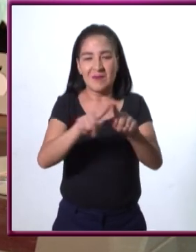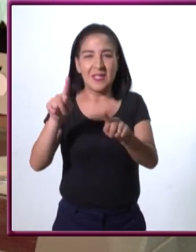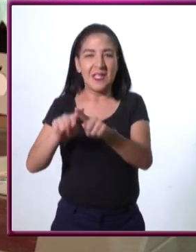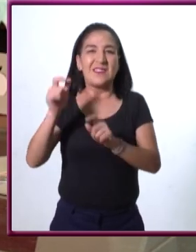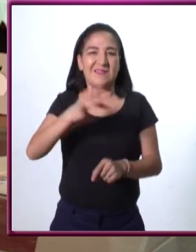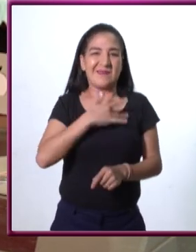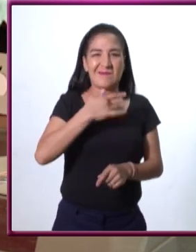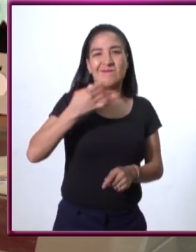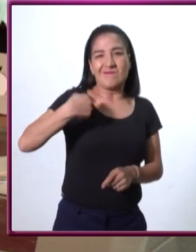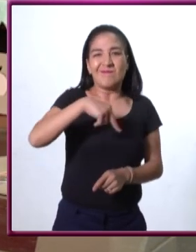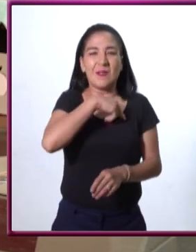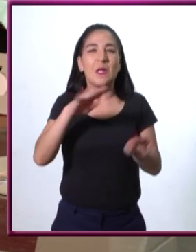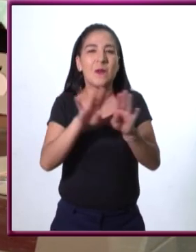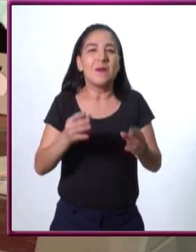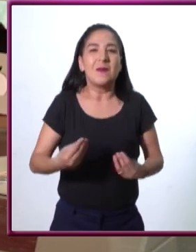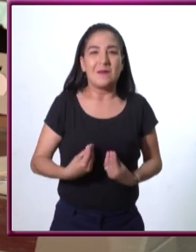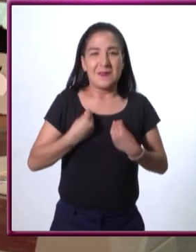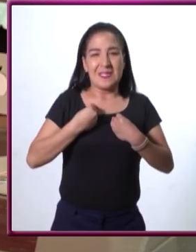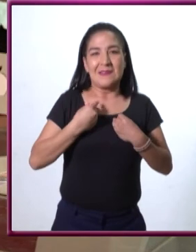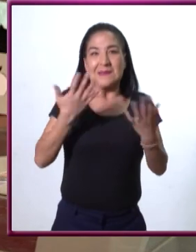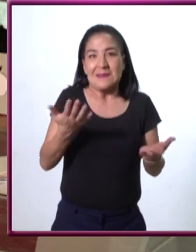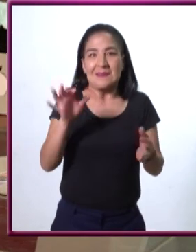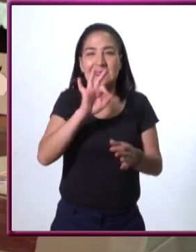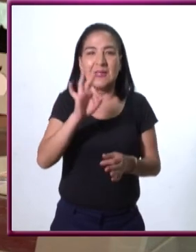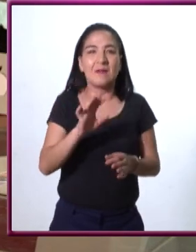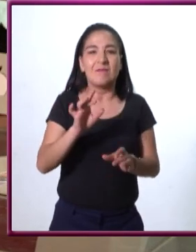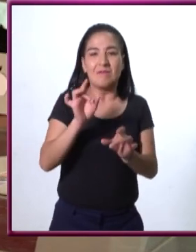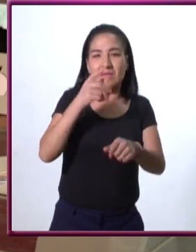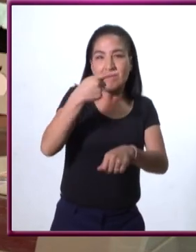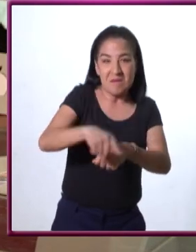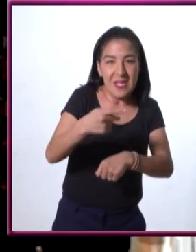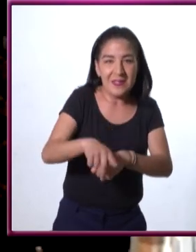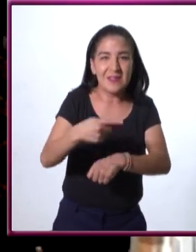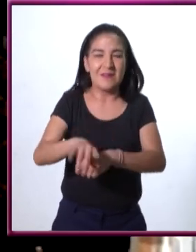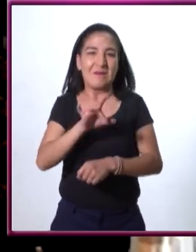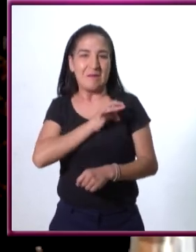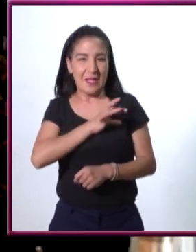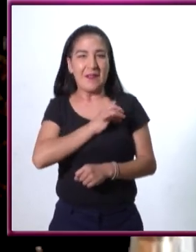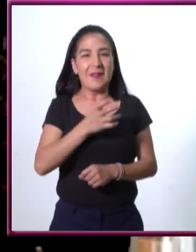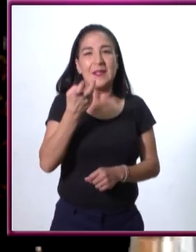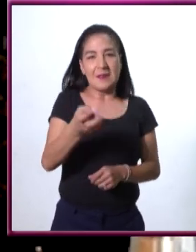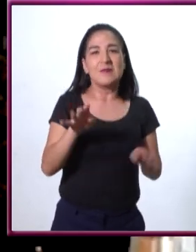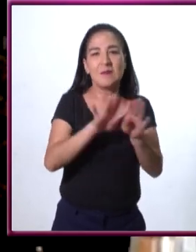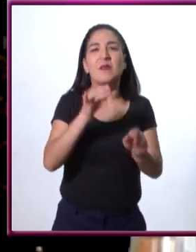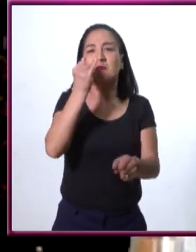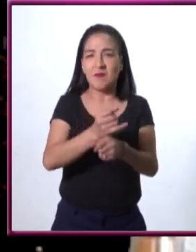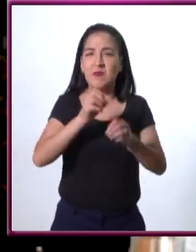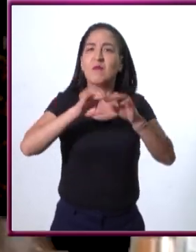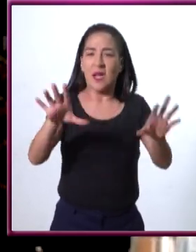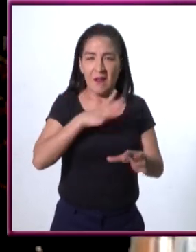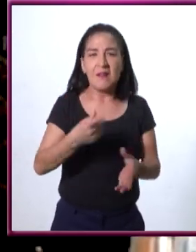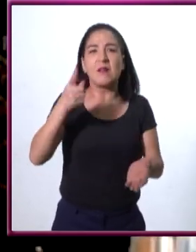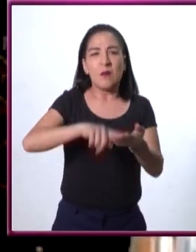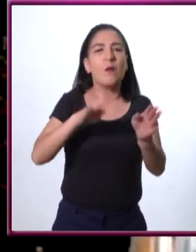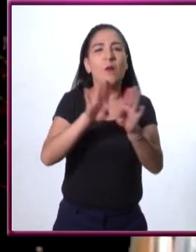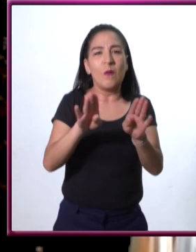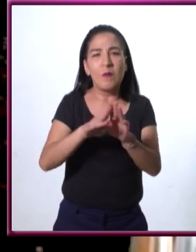corporal, muchas veces un desahogo cuando no entendemos o no sabemos cómo corregir a nuestros hijos.